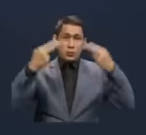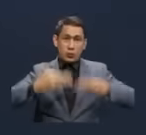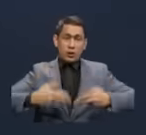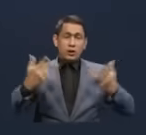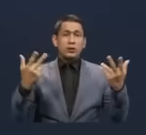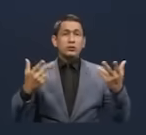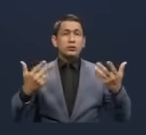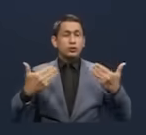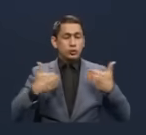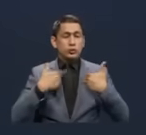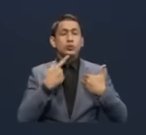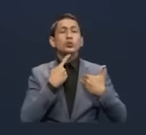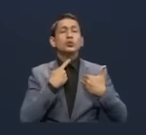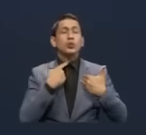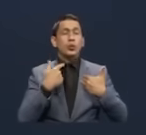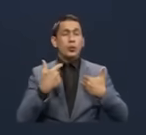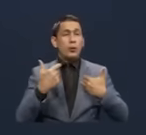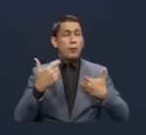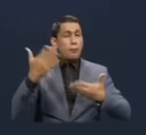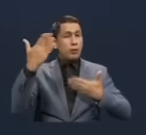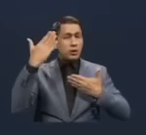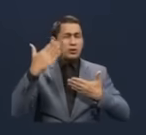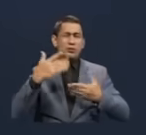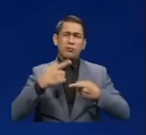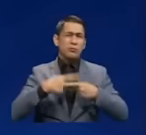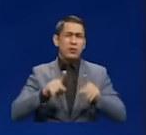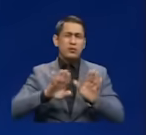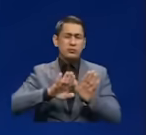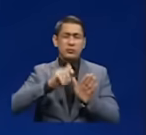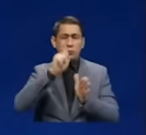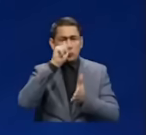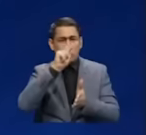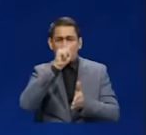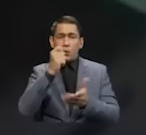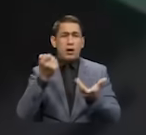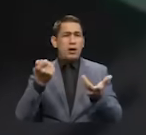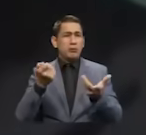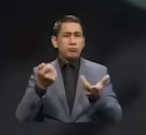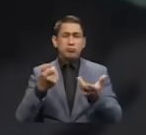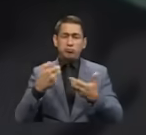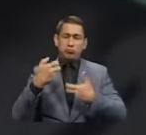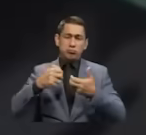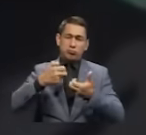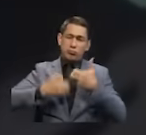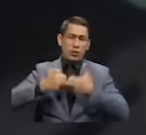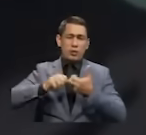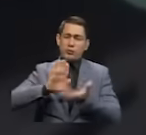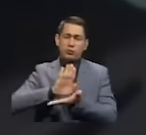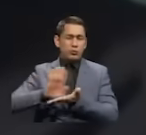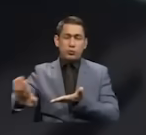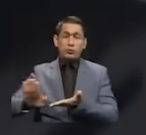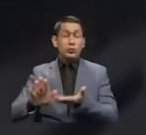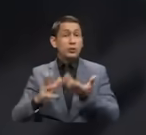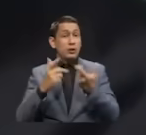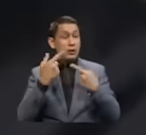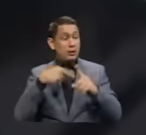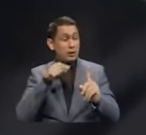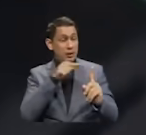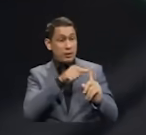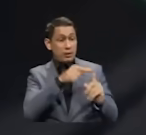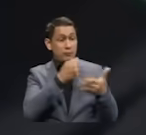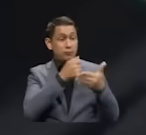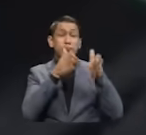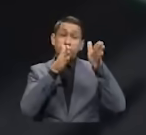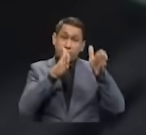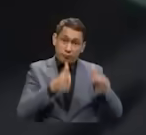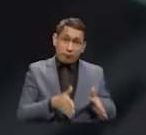política. De ahí, la parte de contrabando y drogas no me interesa. Y que hoy por hoy, según la teoría de la fiscalía, sería él el que